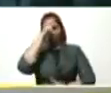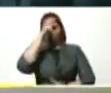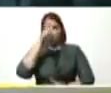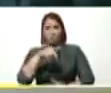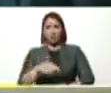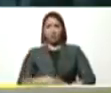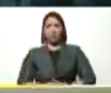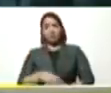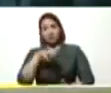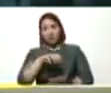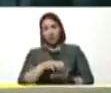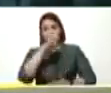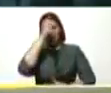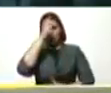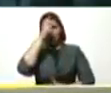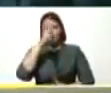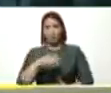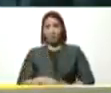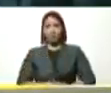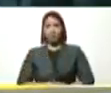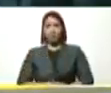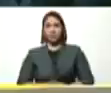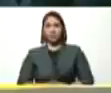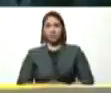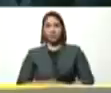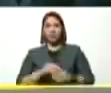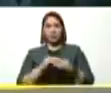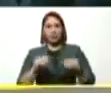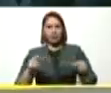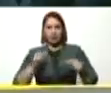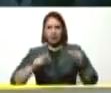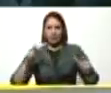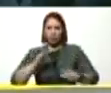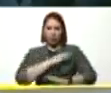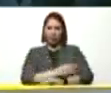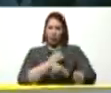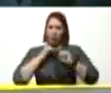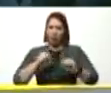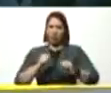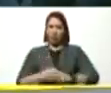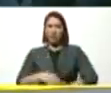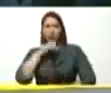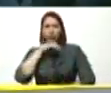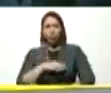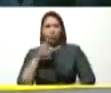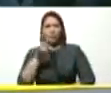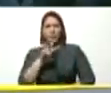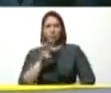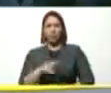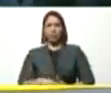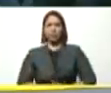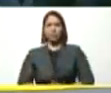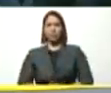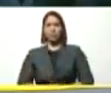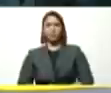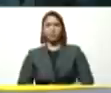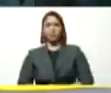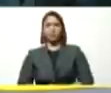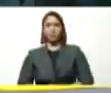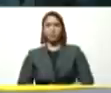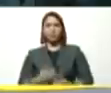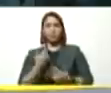estado Falcón es una tierra de gente bravía que ha hecho historia en Venezuela. Libertarios